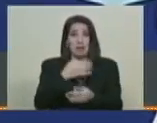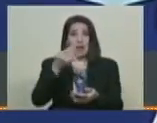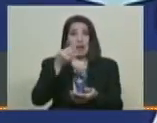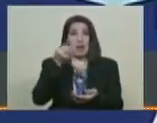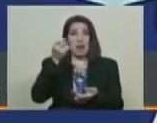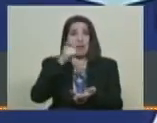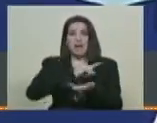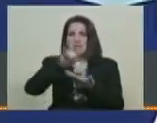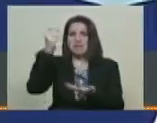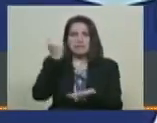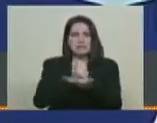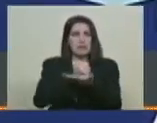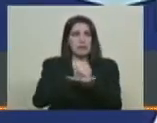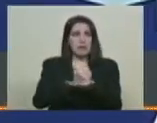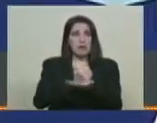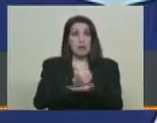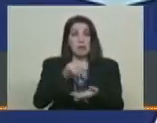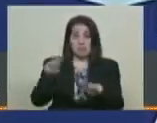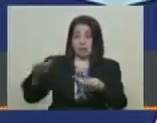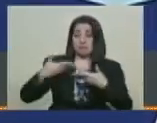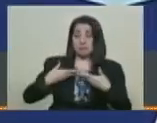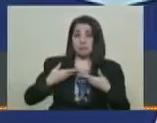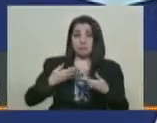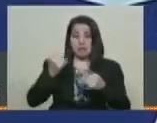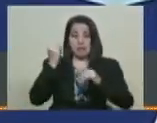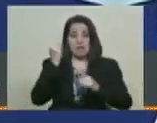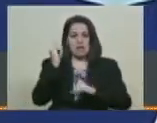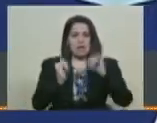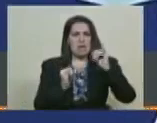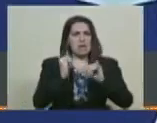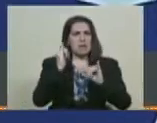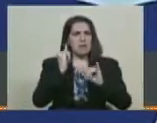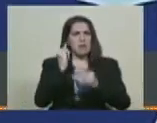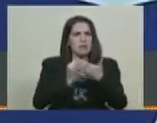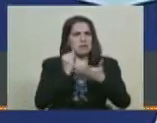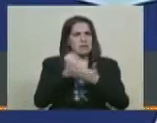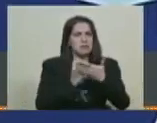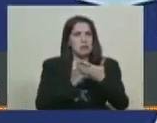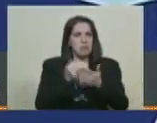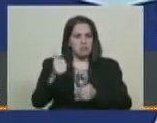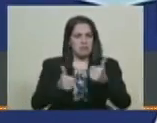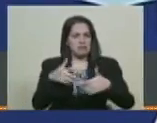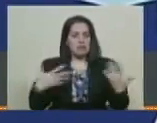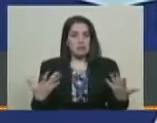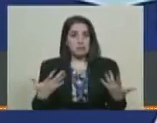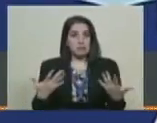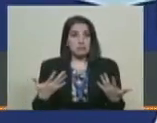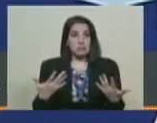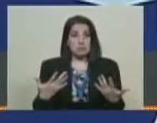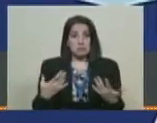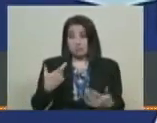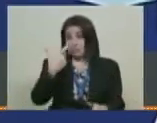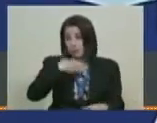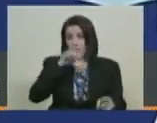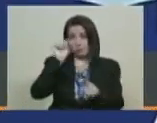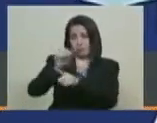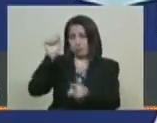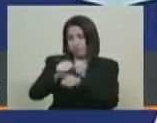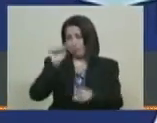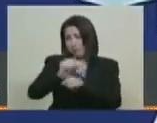que Ramos Alup se inscribiera como candidato. Y él sabía que si se lanzaba candidato, yo le iba a dar